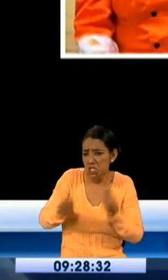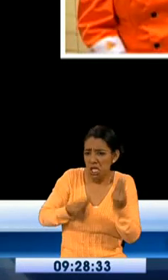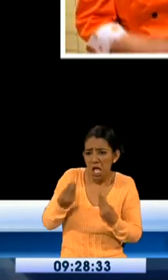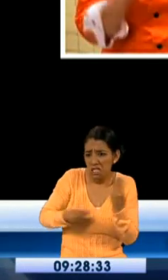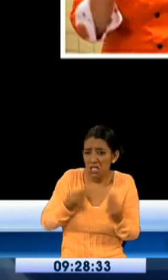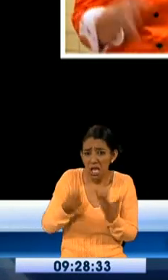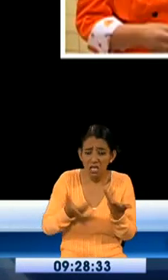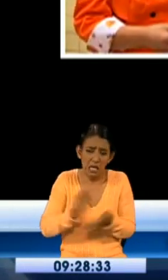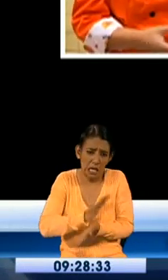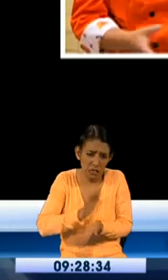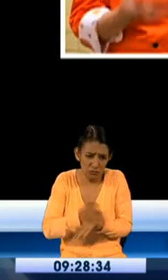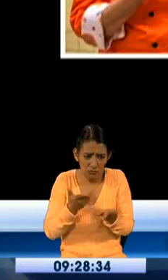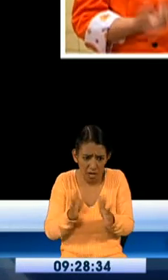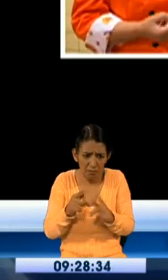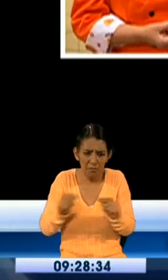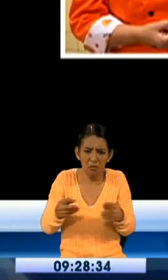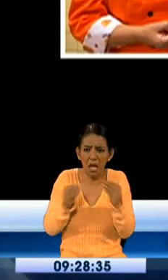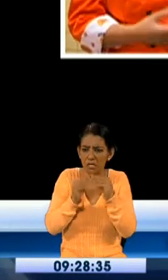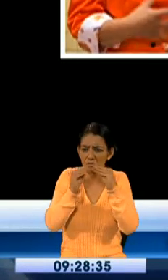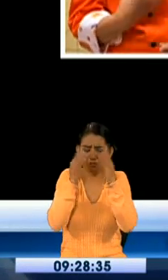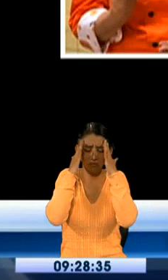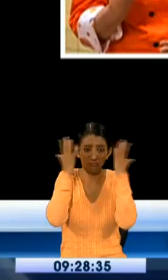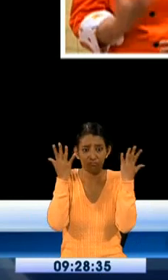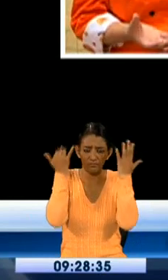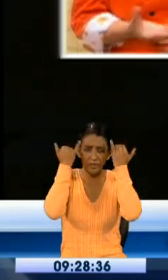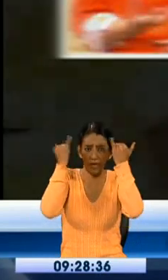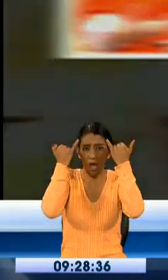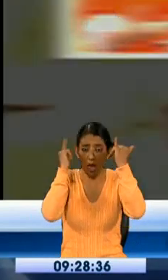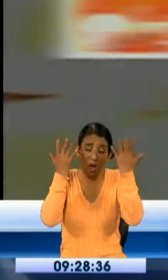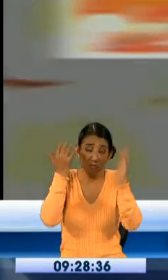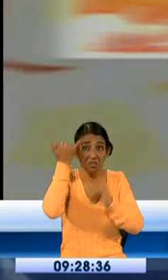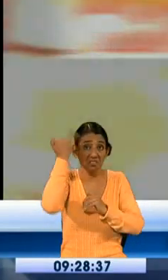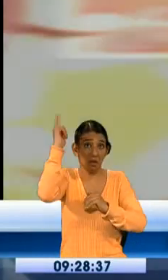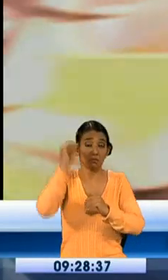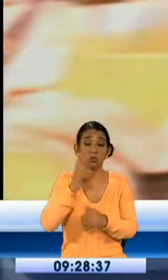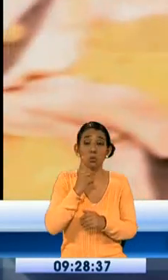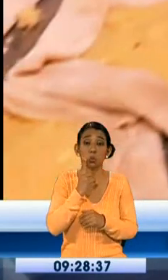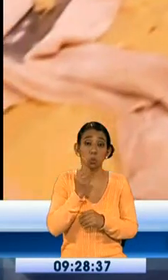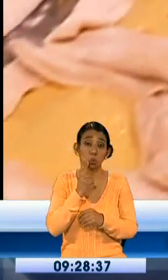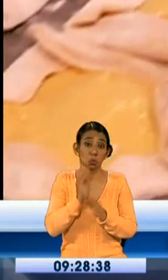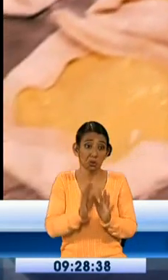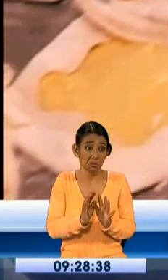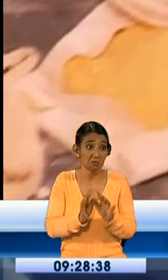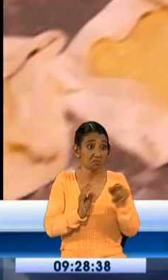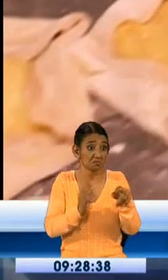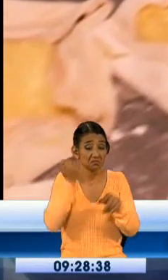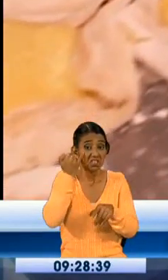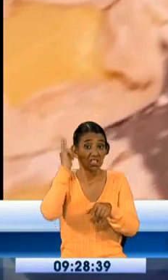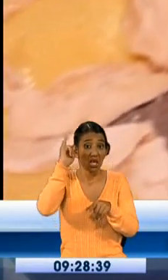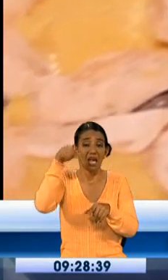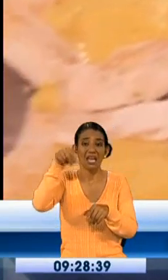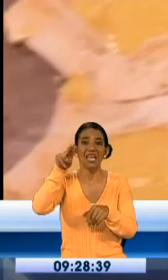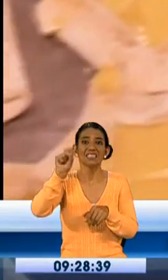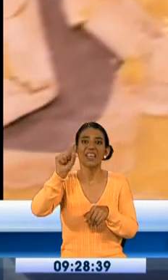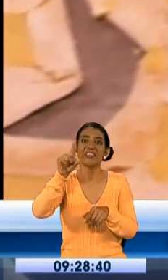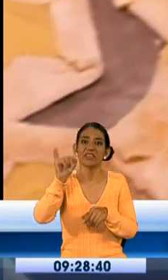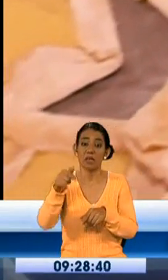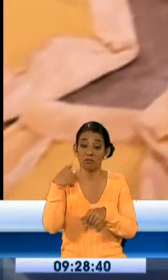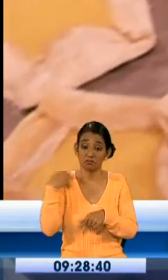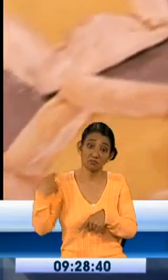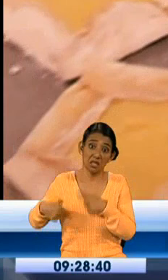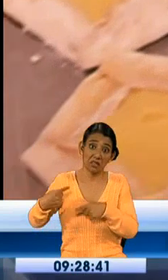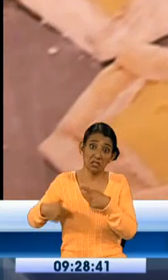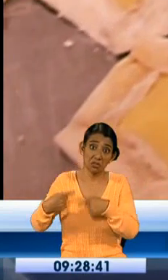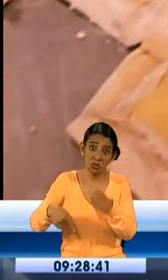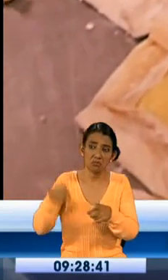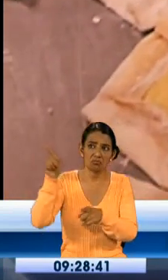hacer los quesos y todo. Entonces, ¿qué tuvieron que hacer ellos? Inventarse un postre, que fue lo que se inventaron la quesadilla. Entonces nuestra tradición vino